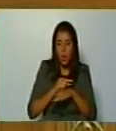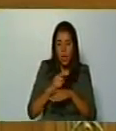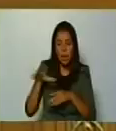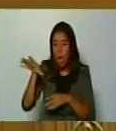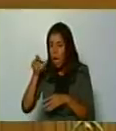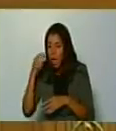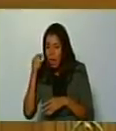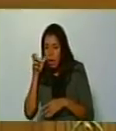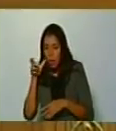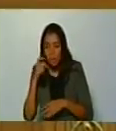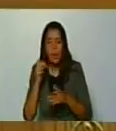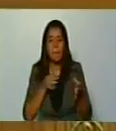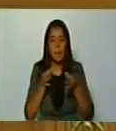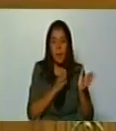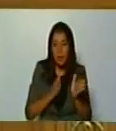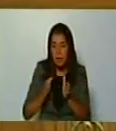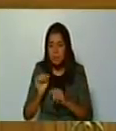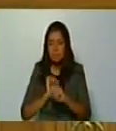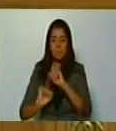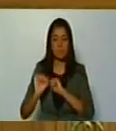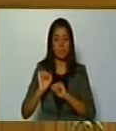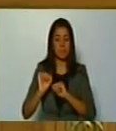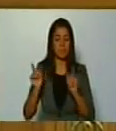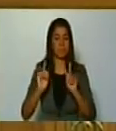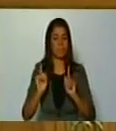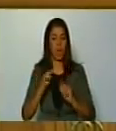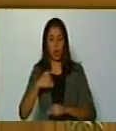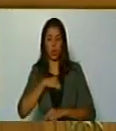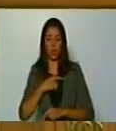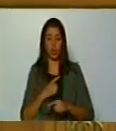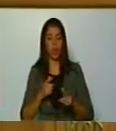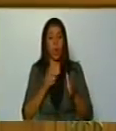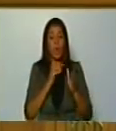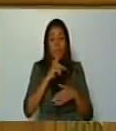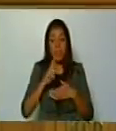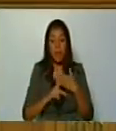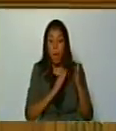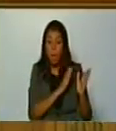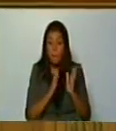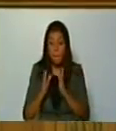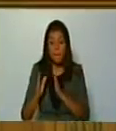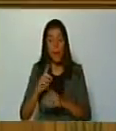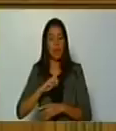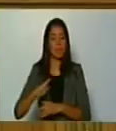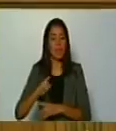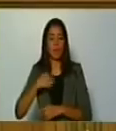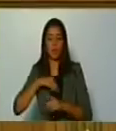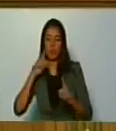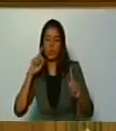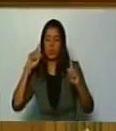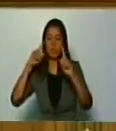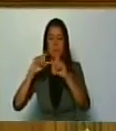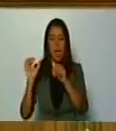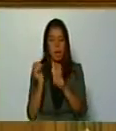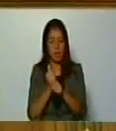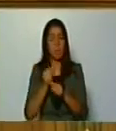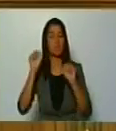ahora organizarnos para lograr este momento. Y lo vamos a lograr, decía